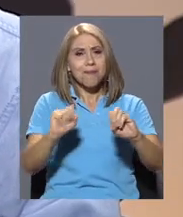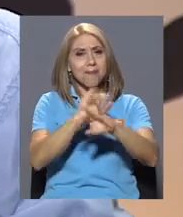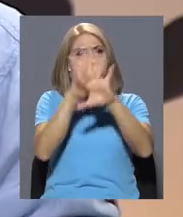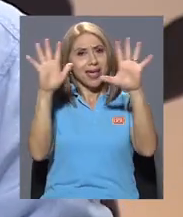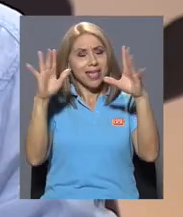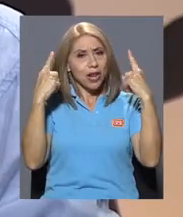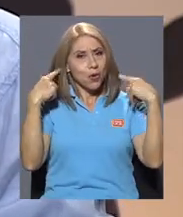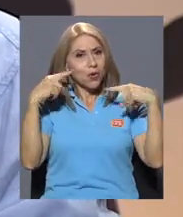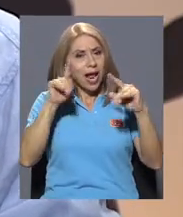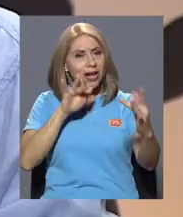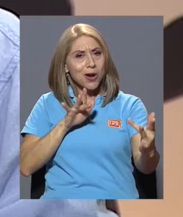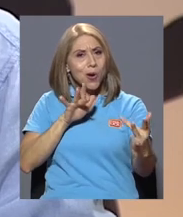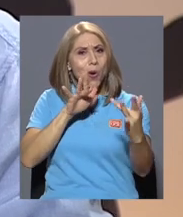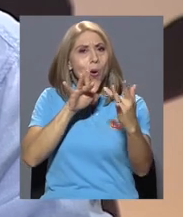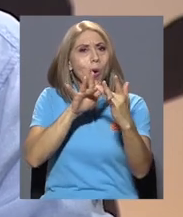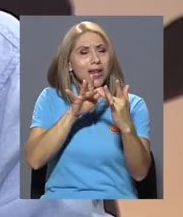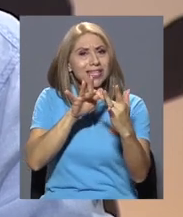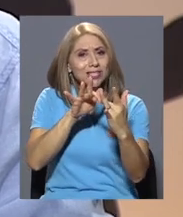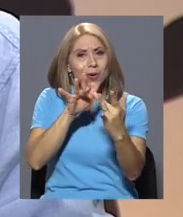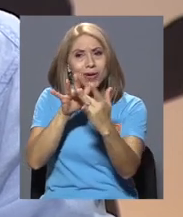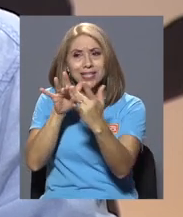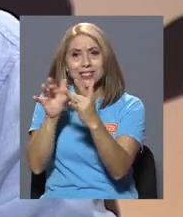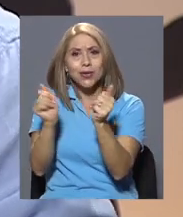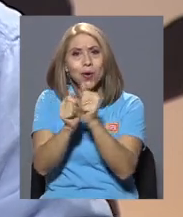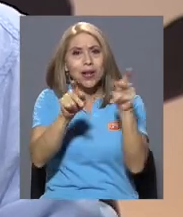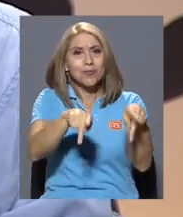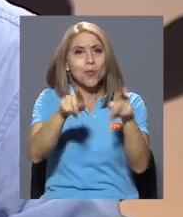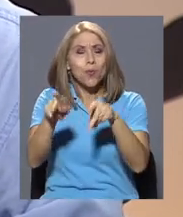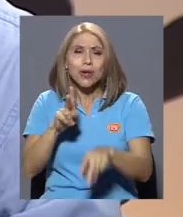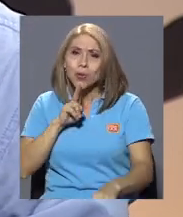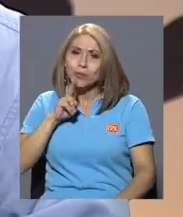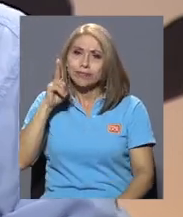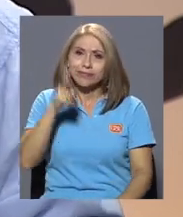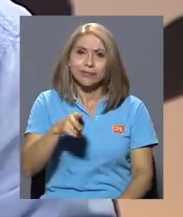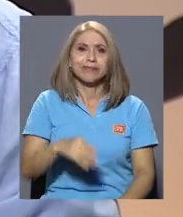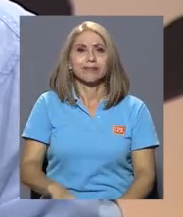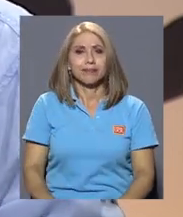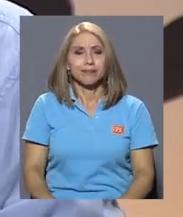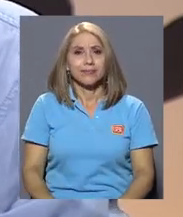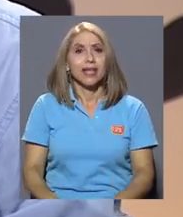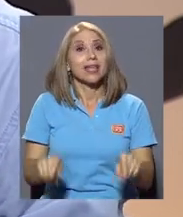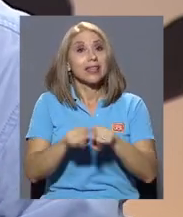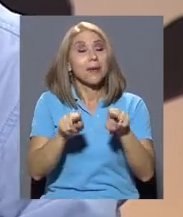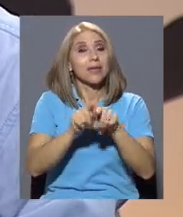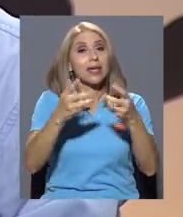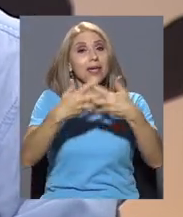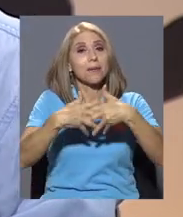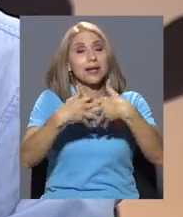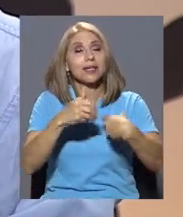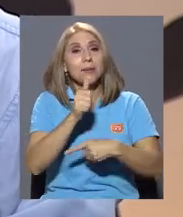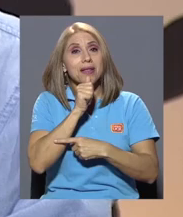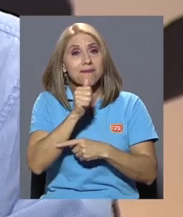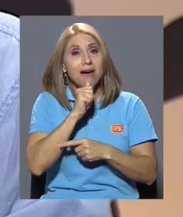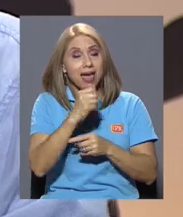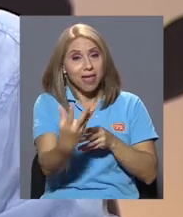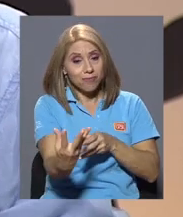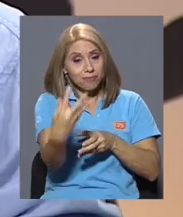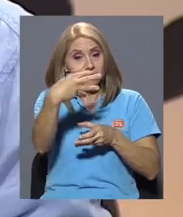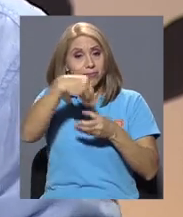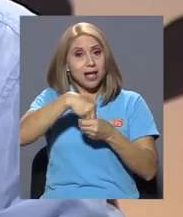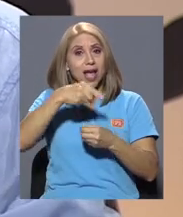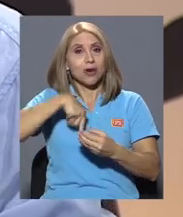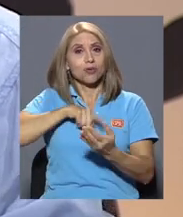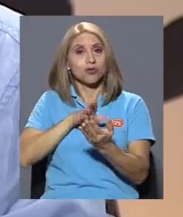conexiones más auténticas con el público y al mismo tiempo cómo lograr integrar a la empresa privada a nuestros